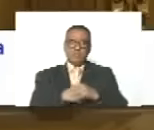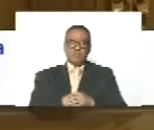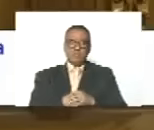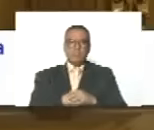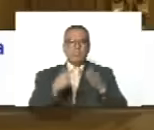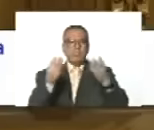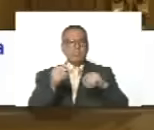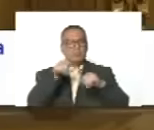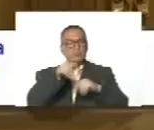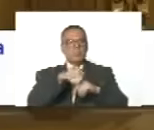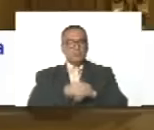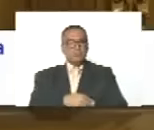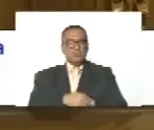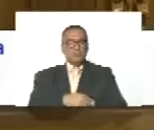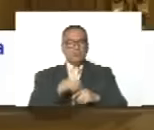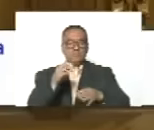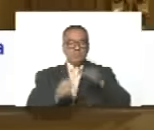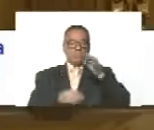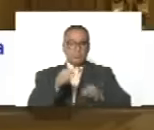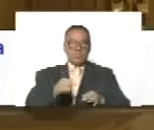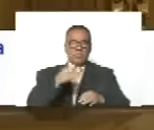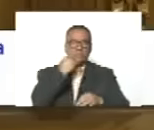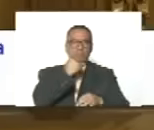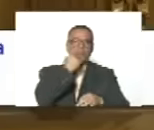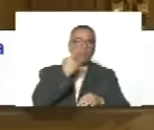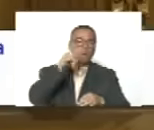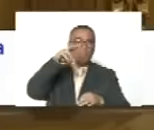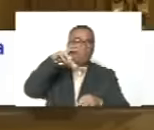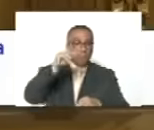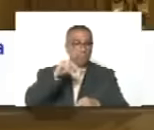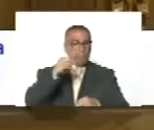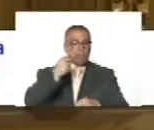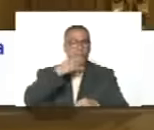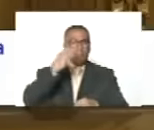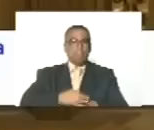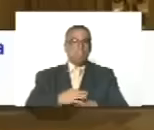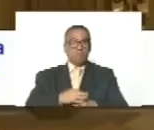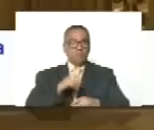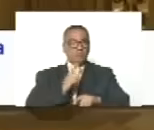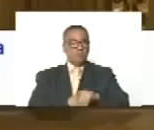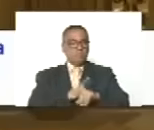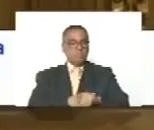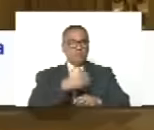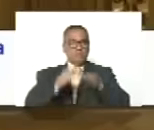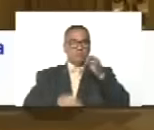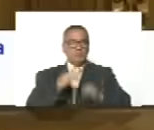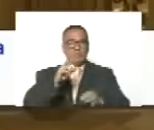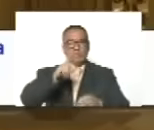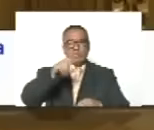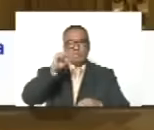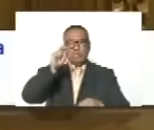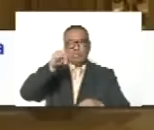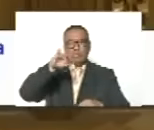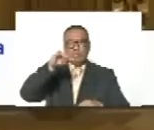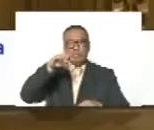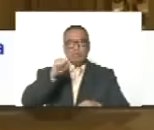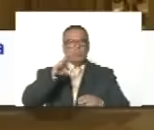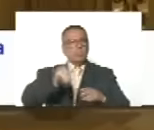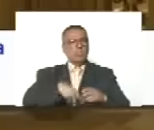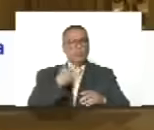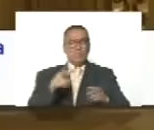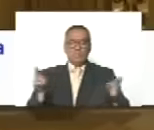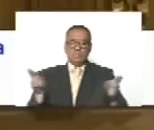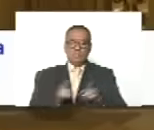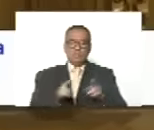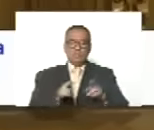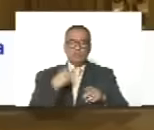para muchos, la seguridad de Israel, pero no. Realmente el asunto es la seguridad de Palestina. Esta no puede